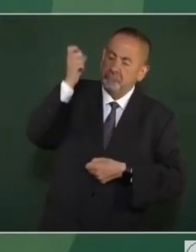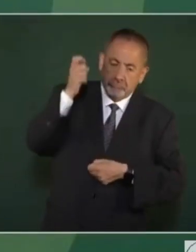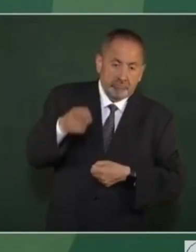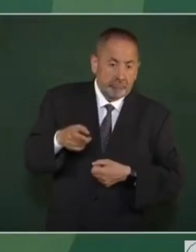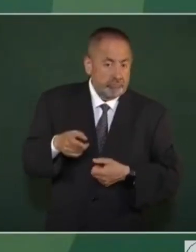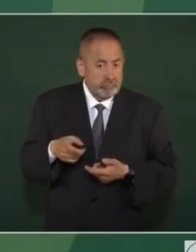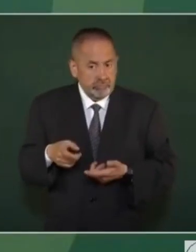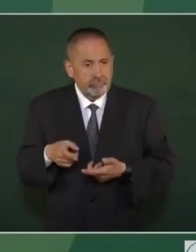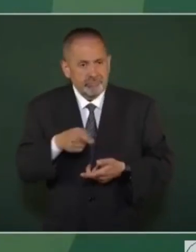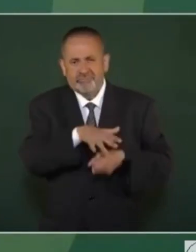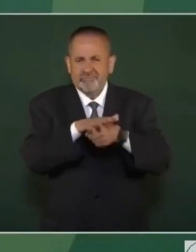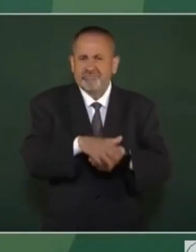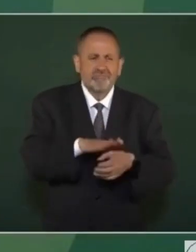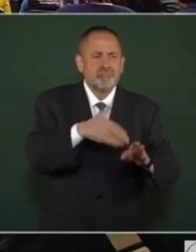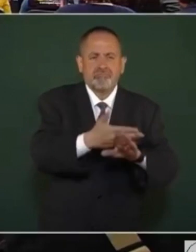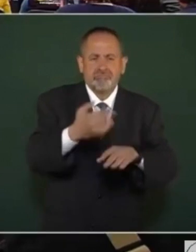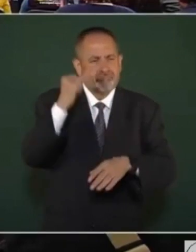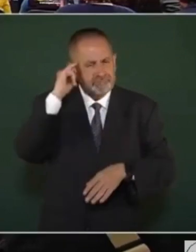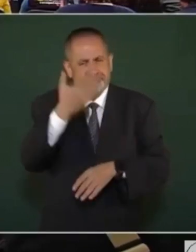campesinos revolucionarios,